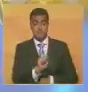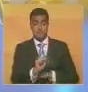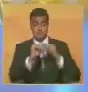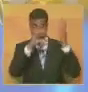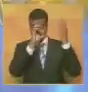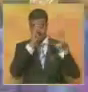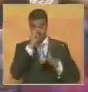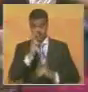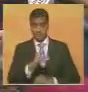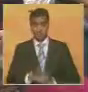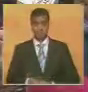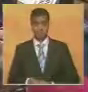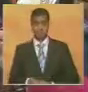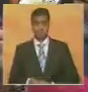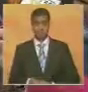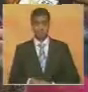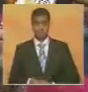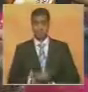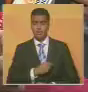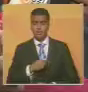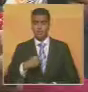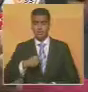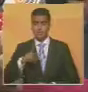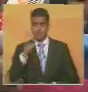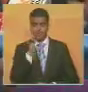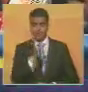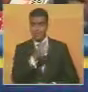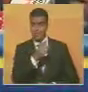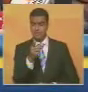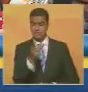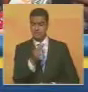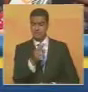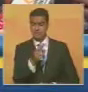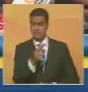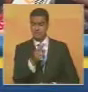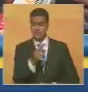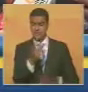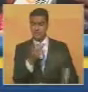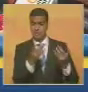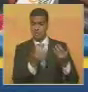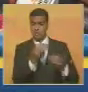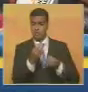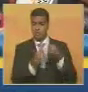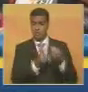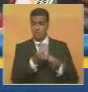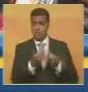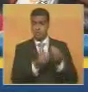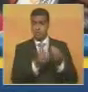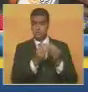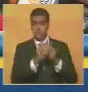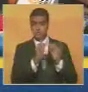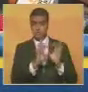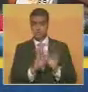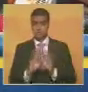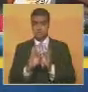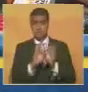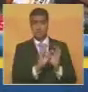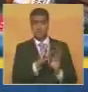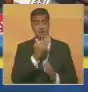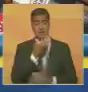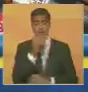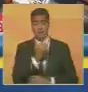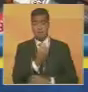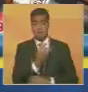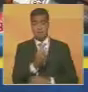México. Nosotros vemos que estos mecanismos y organismos, todos se complementan realmente, que